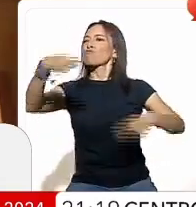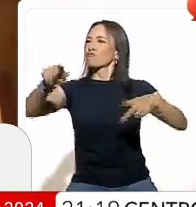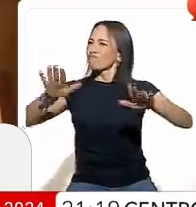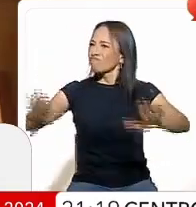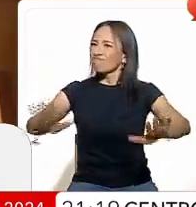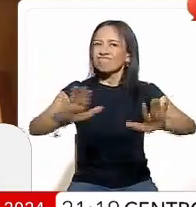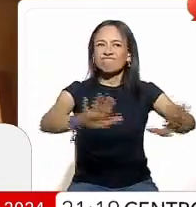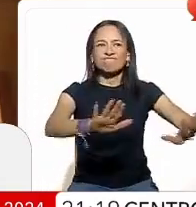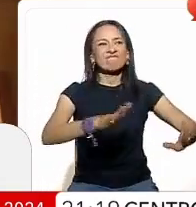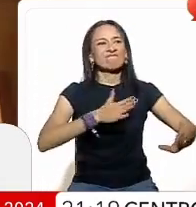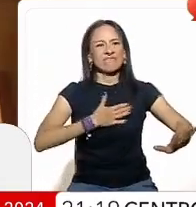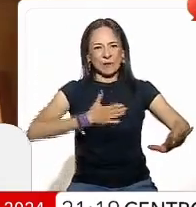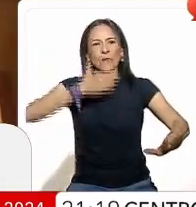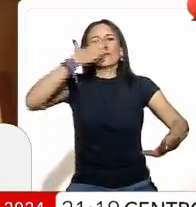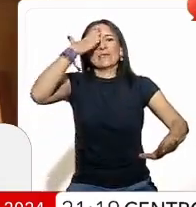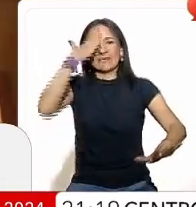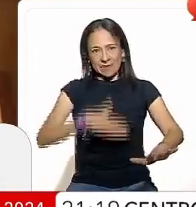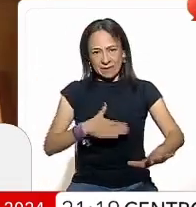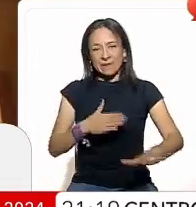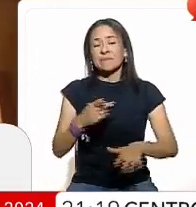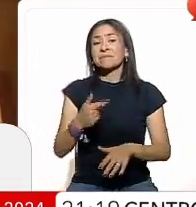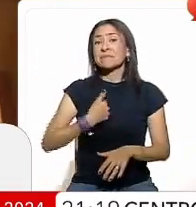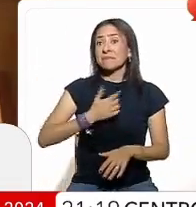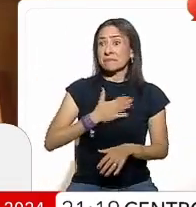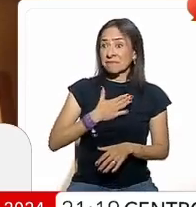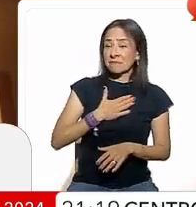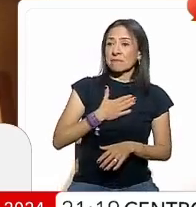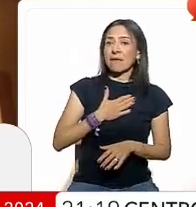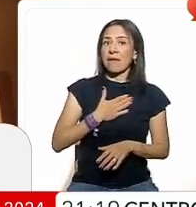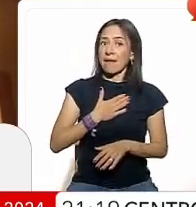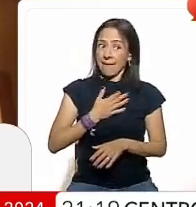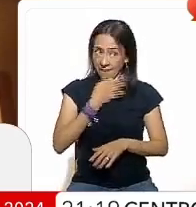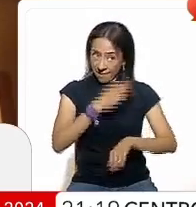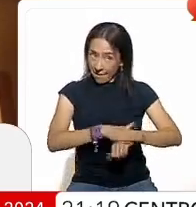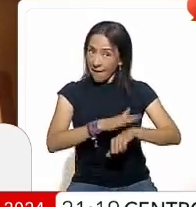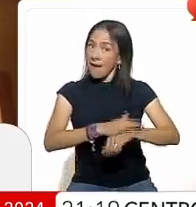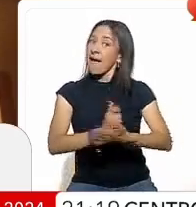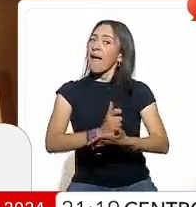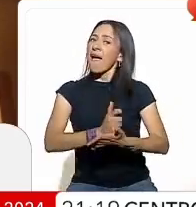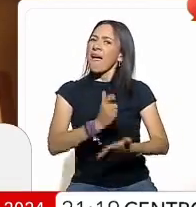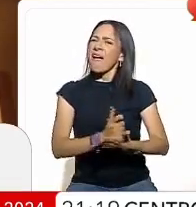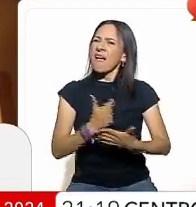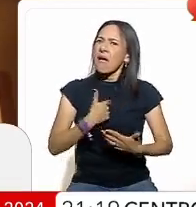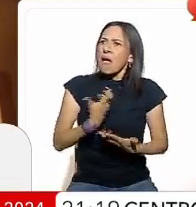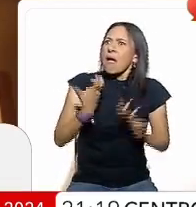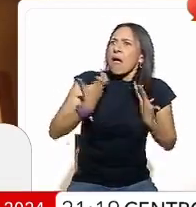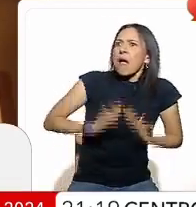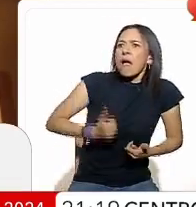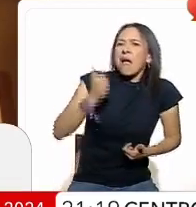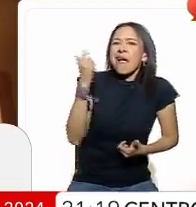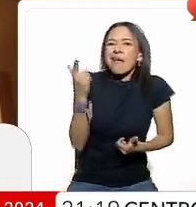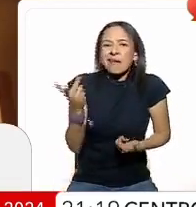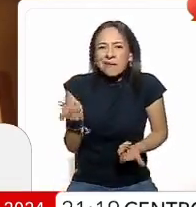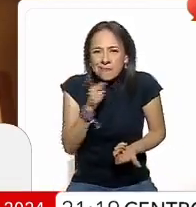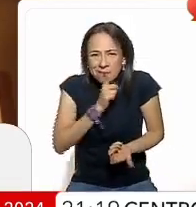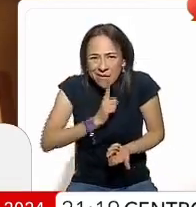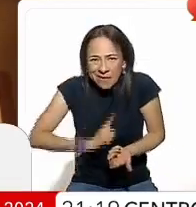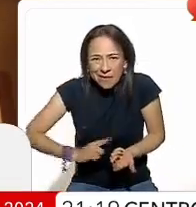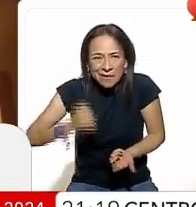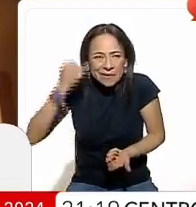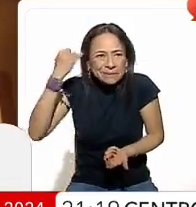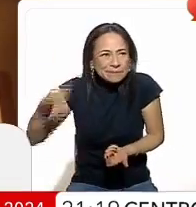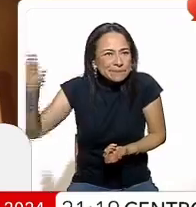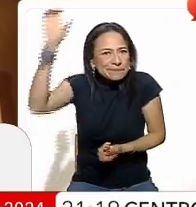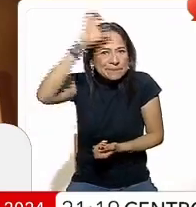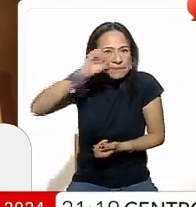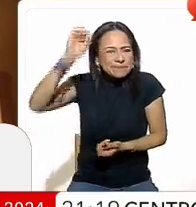con fantochadas o con lo que sea. En Veracruz va